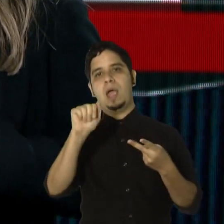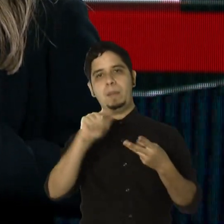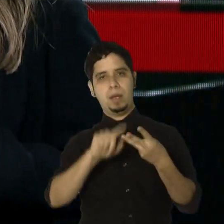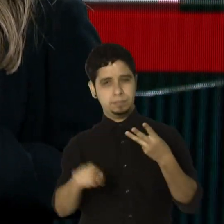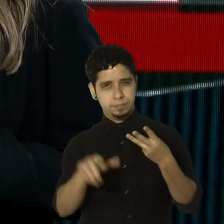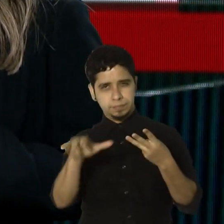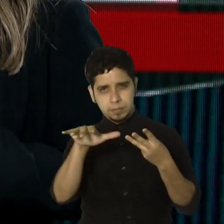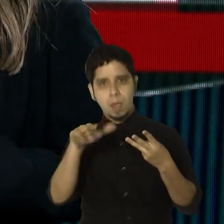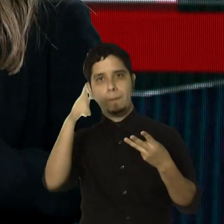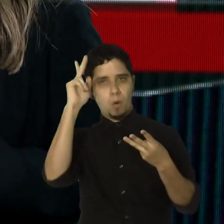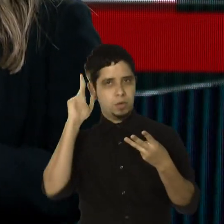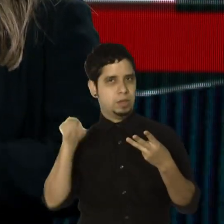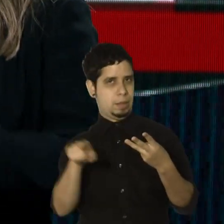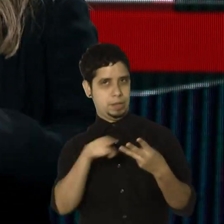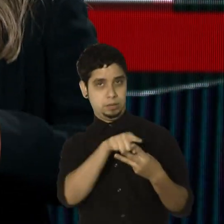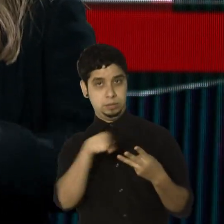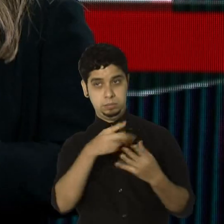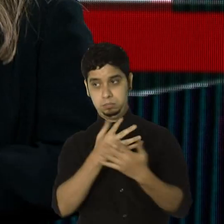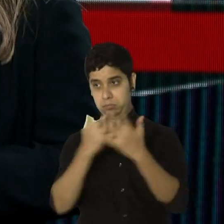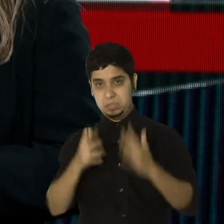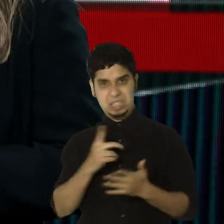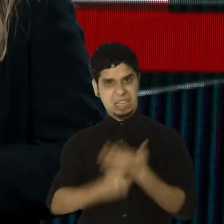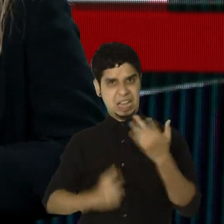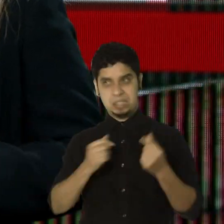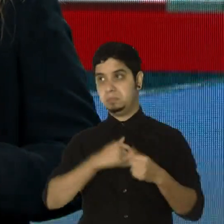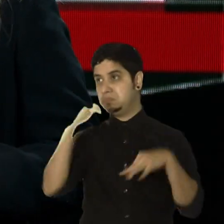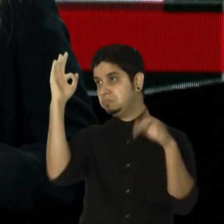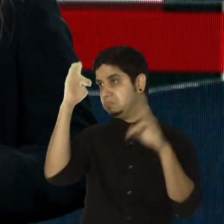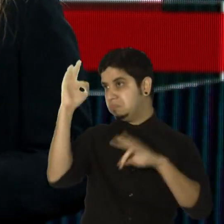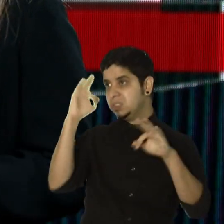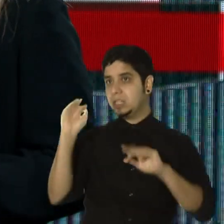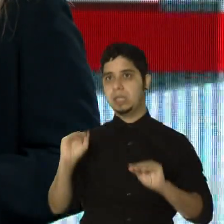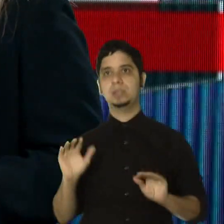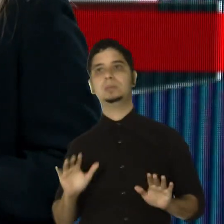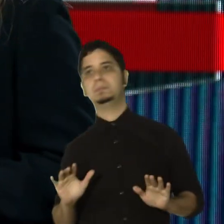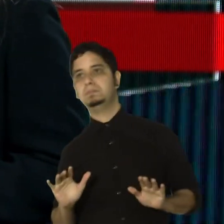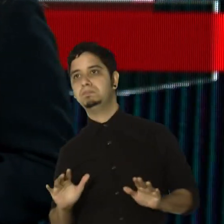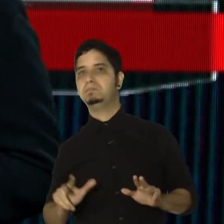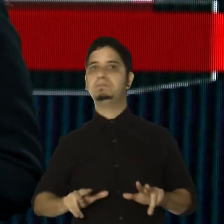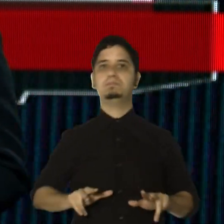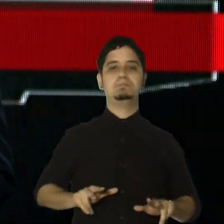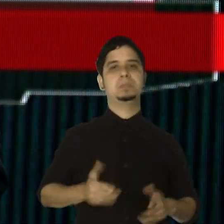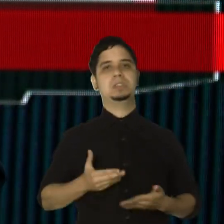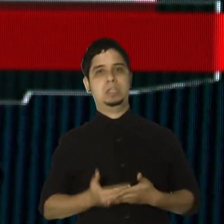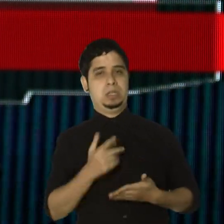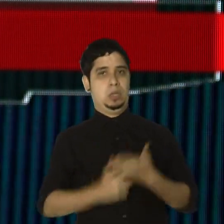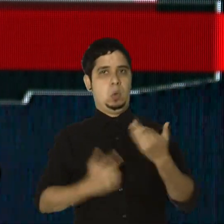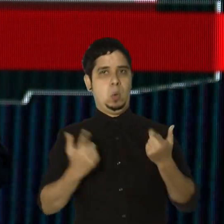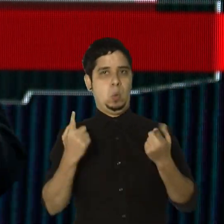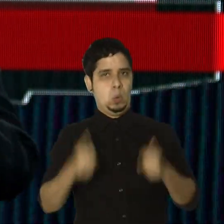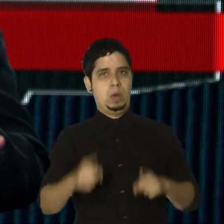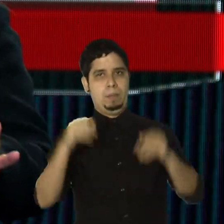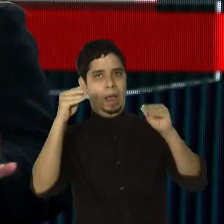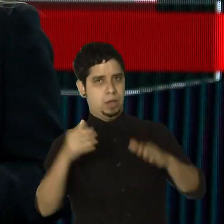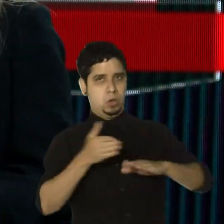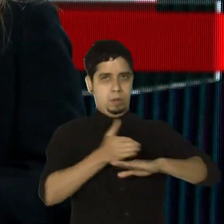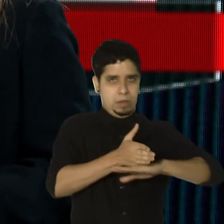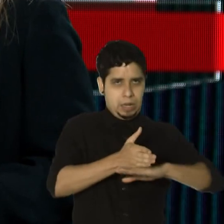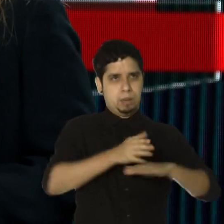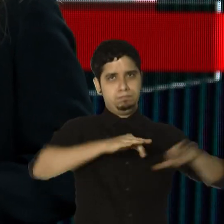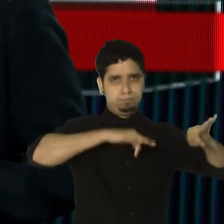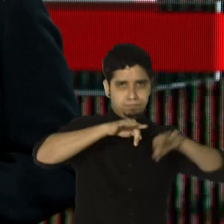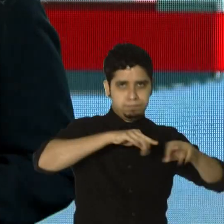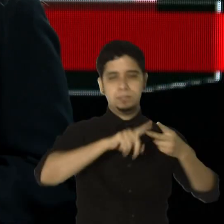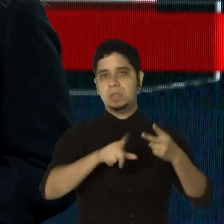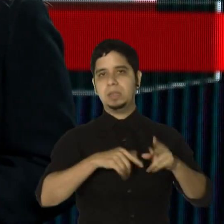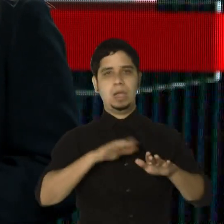los confinados lo que hacen es que llegan sin saber absolutamente nada. Llegan a este taller y el maestro de evanistería, el maestro de tapicería,